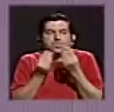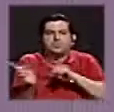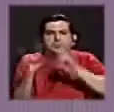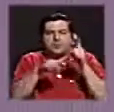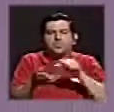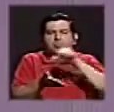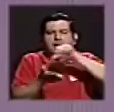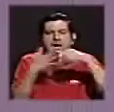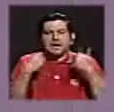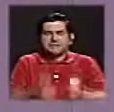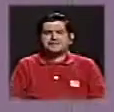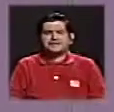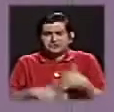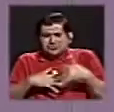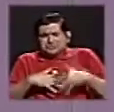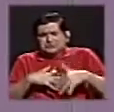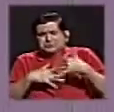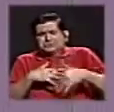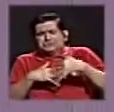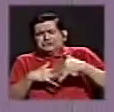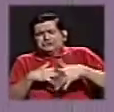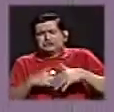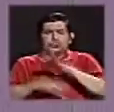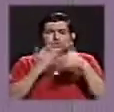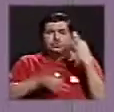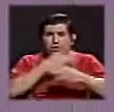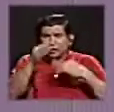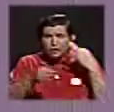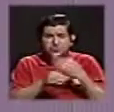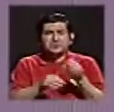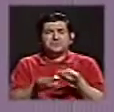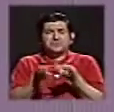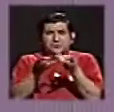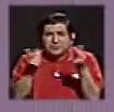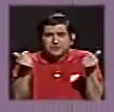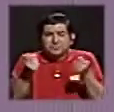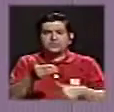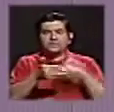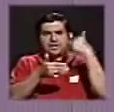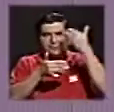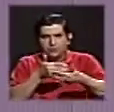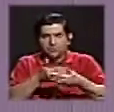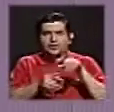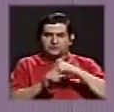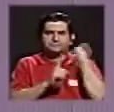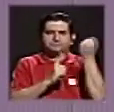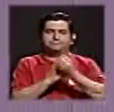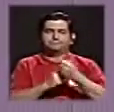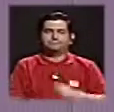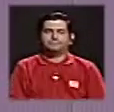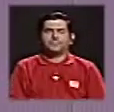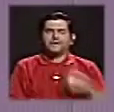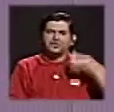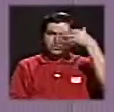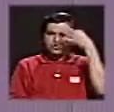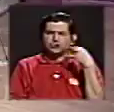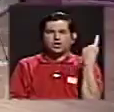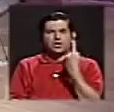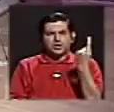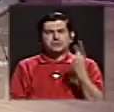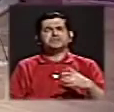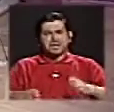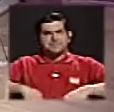de salud, con hemorragias, con todo tipo de consecuencias producto de esto. Yo creo que siempre